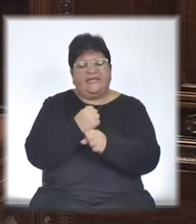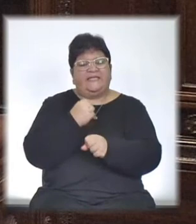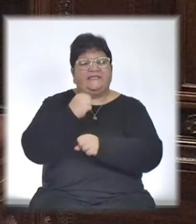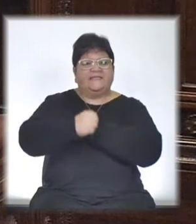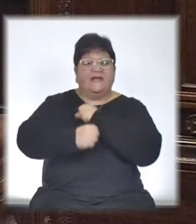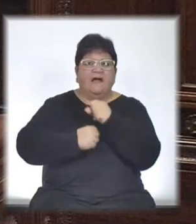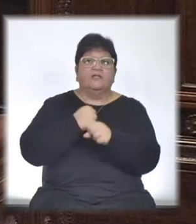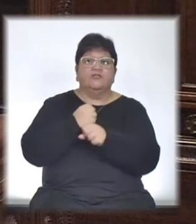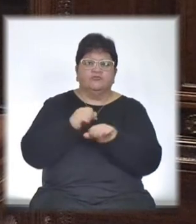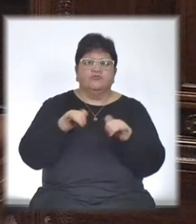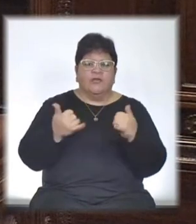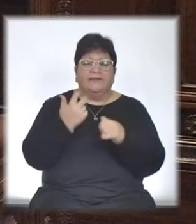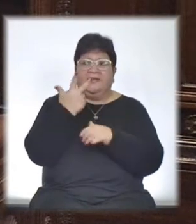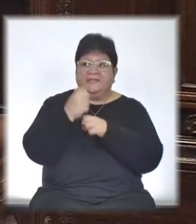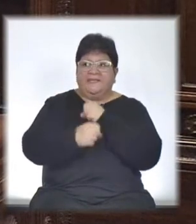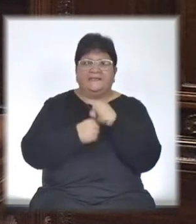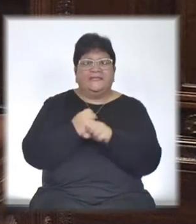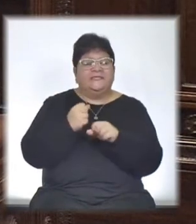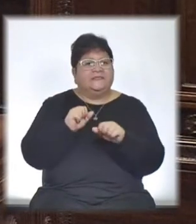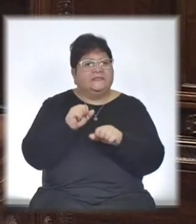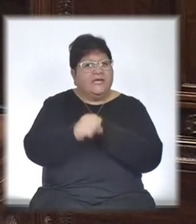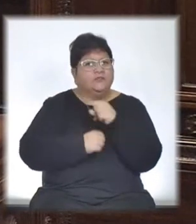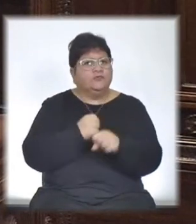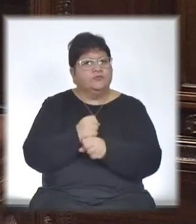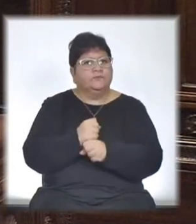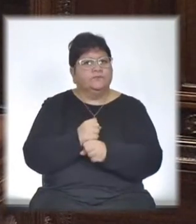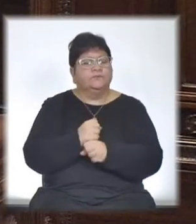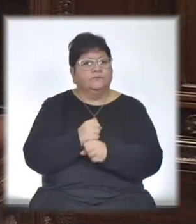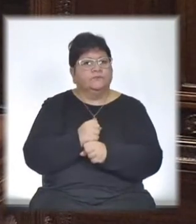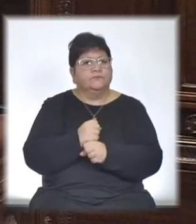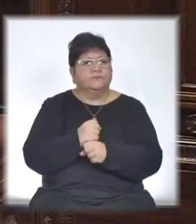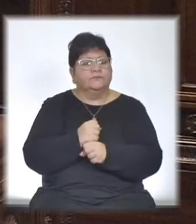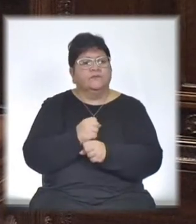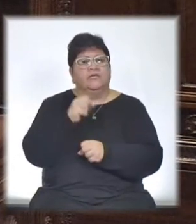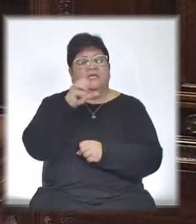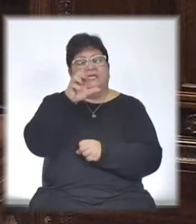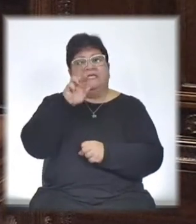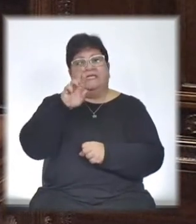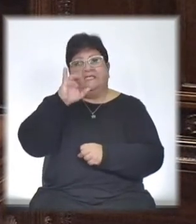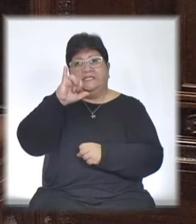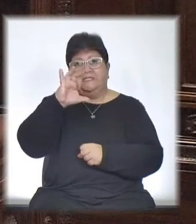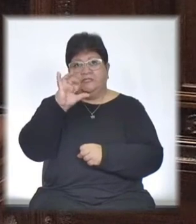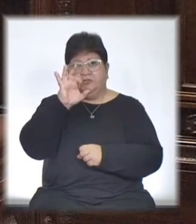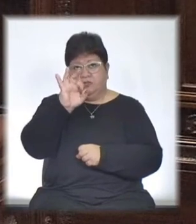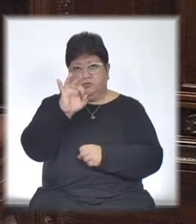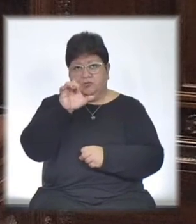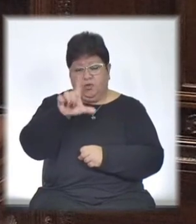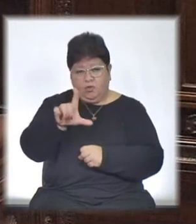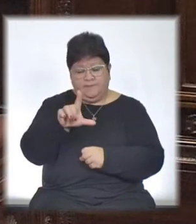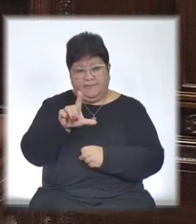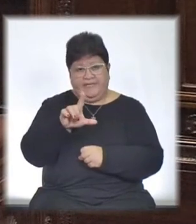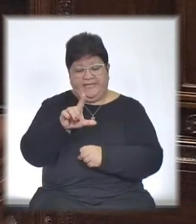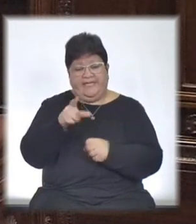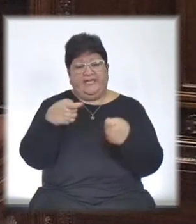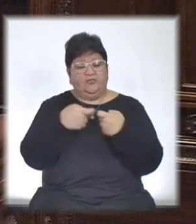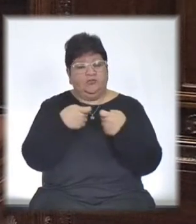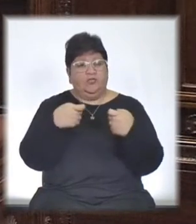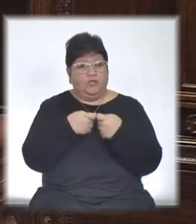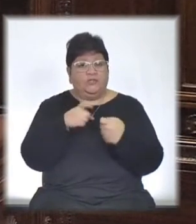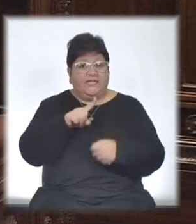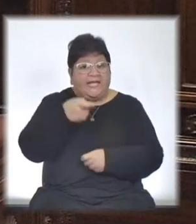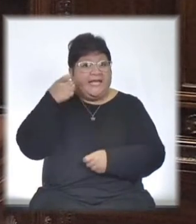dictadura, en el Memorial de los Detenidos Desaparecidos, CRISOL, la Asociación de Expresas y Presos Políticos del